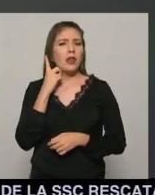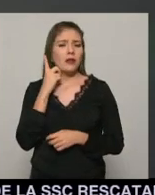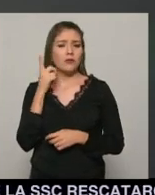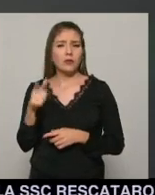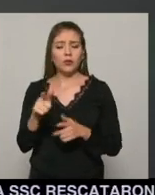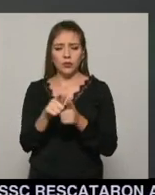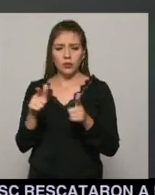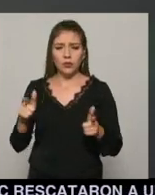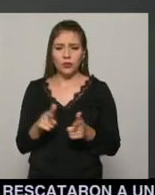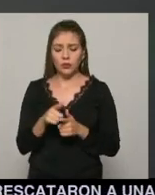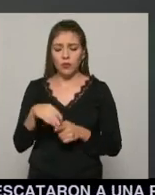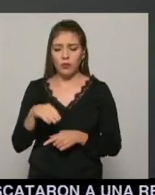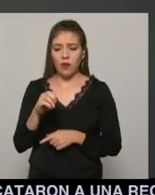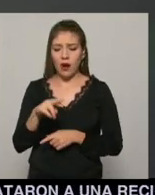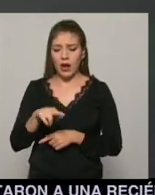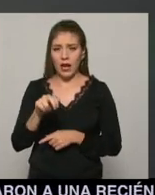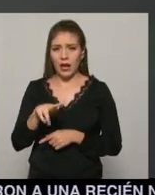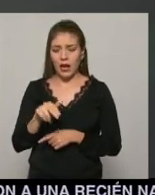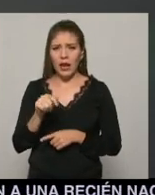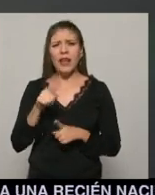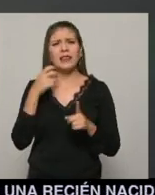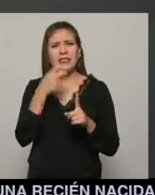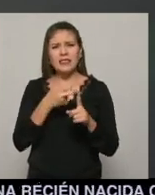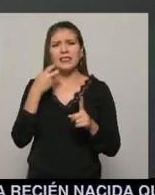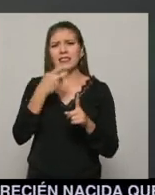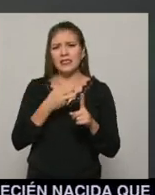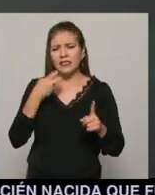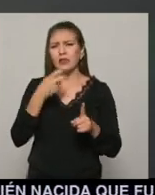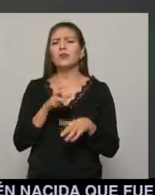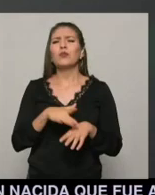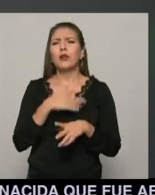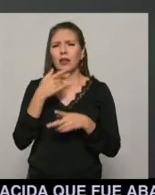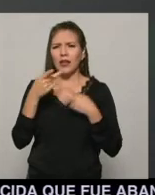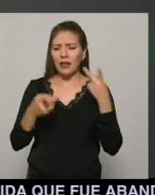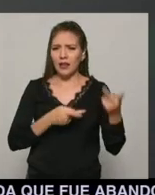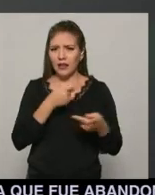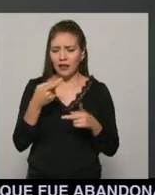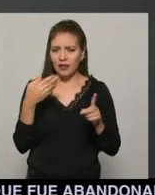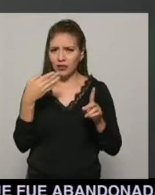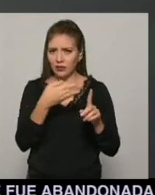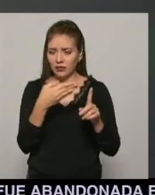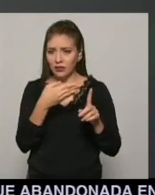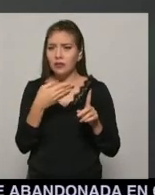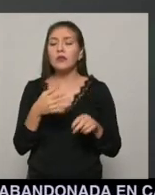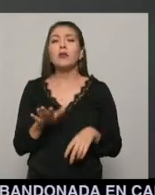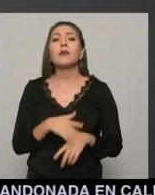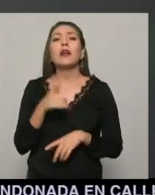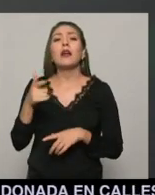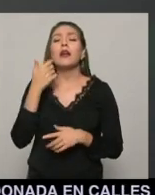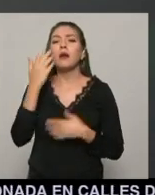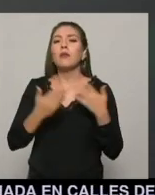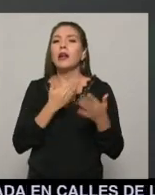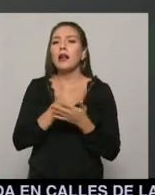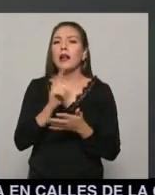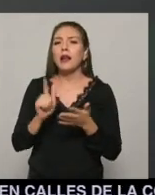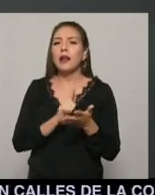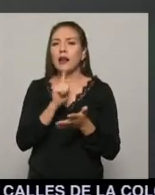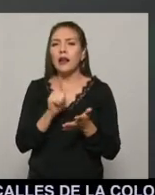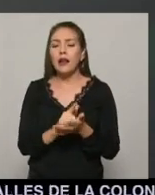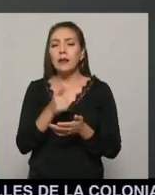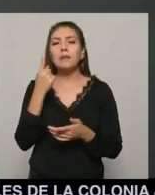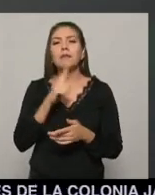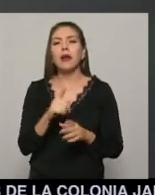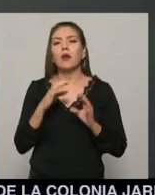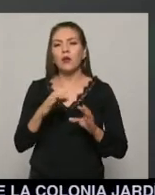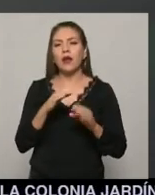Morena que está en la boca de todos y está en el debate en este momento porque él ha propuesto una iniciativa de ley general de bienestar animal que